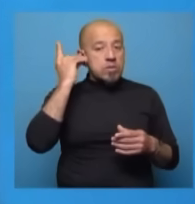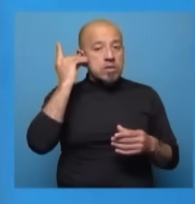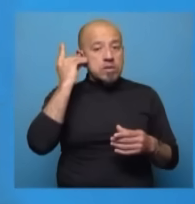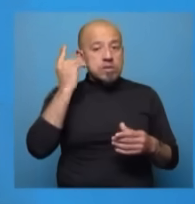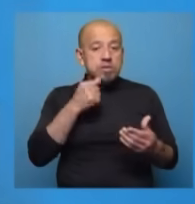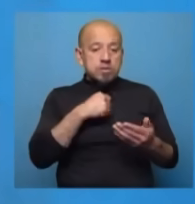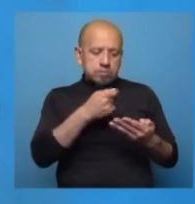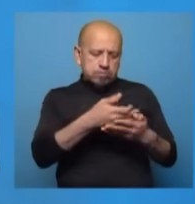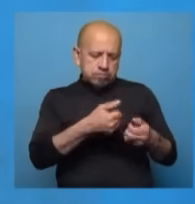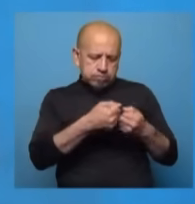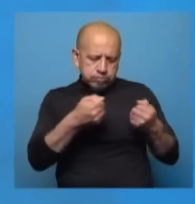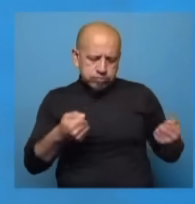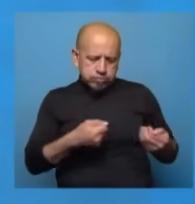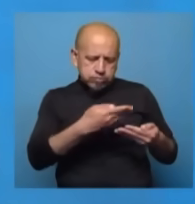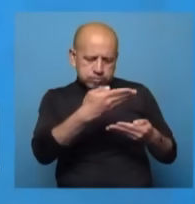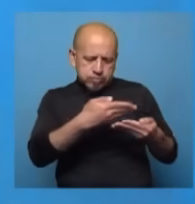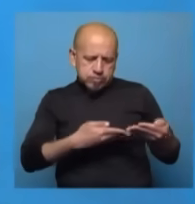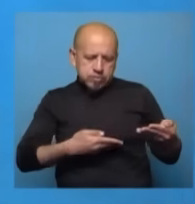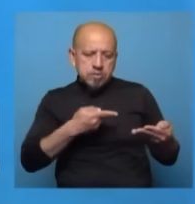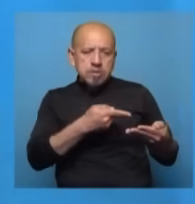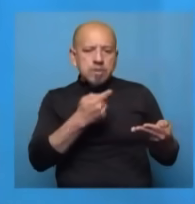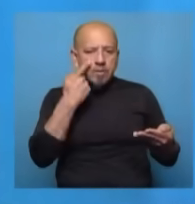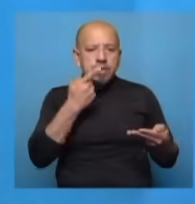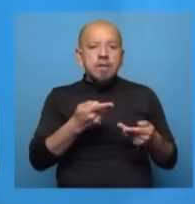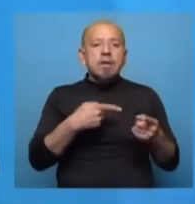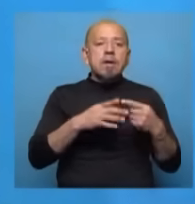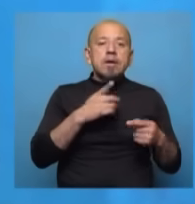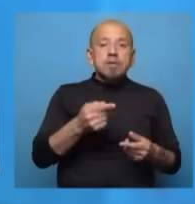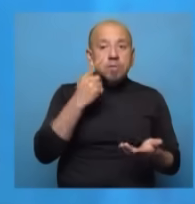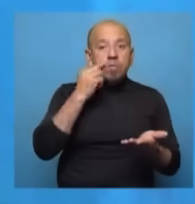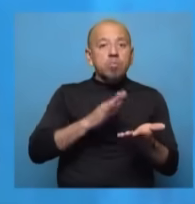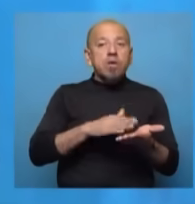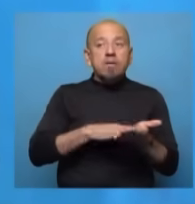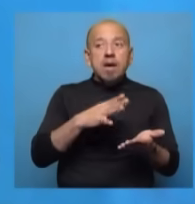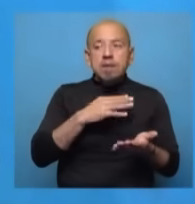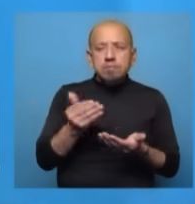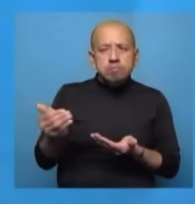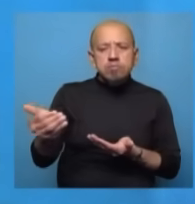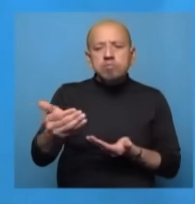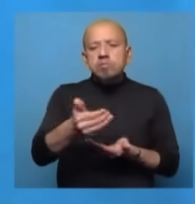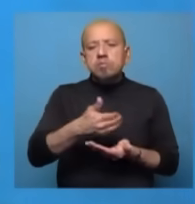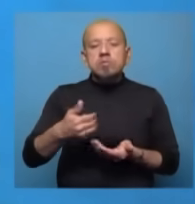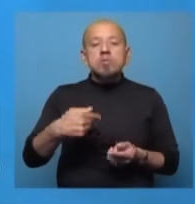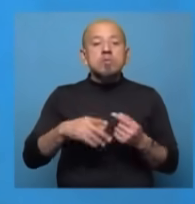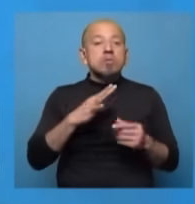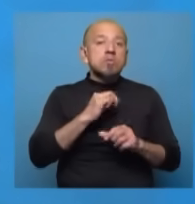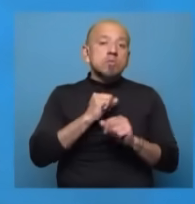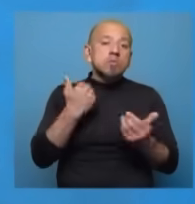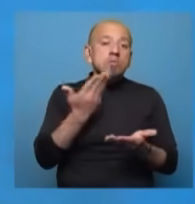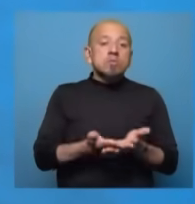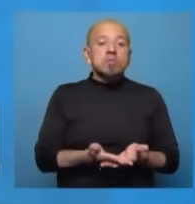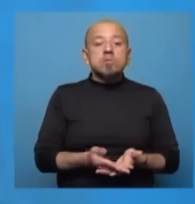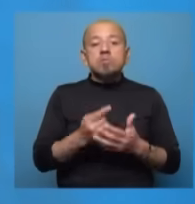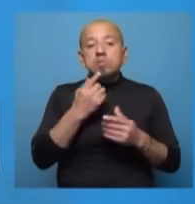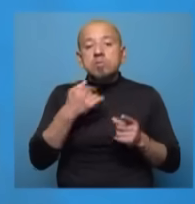esto estar al tiempo constante con las con las evidencias que se ucen y también podemos proponer que si de repente